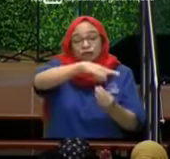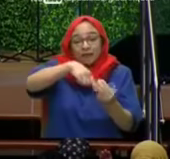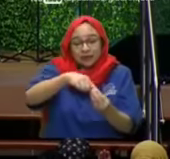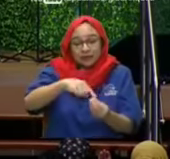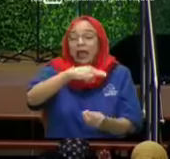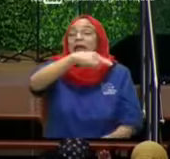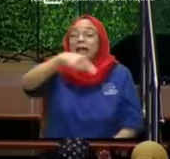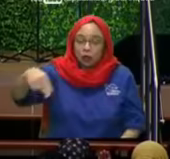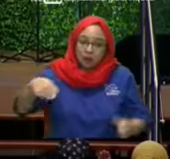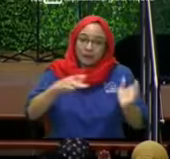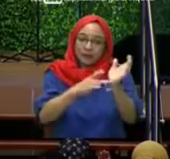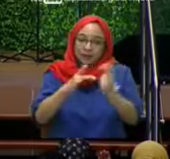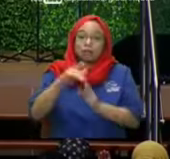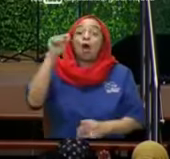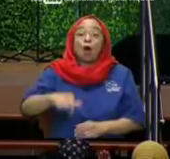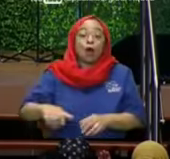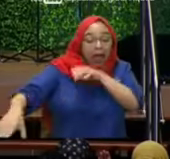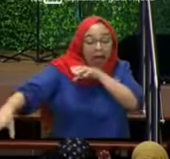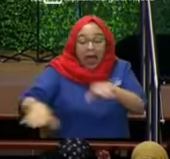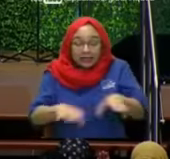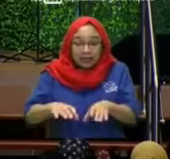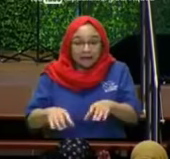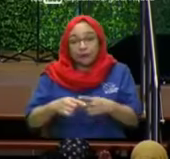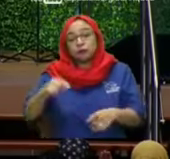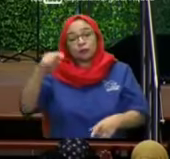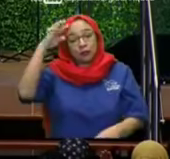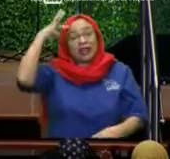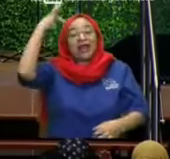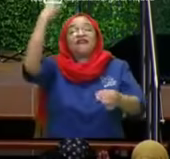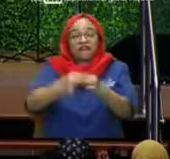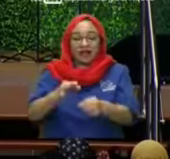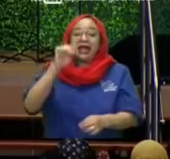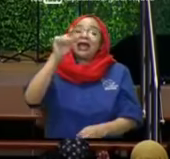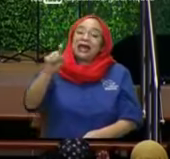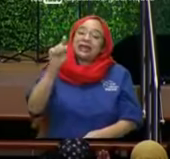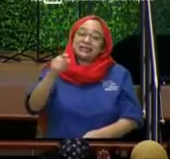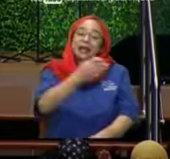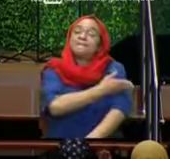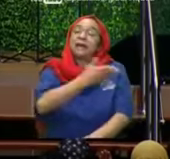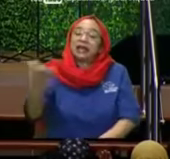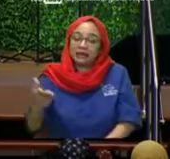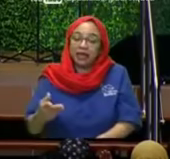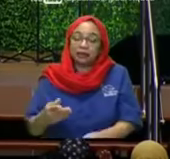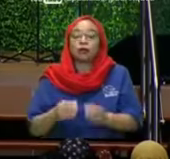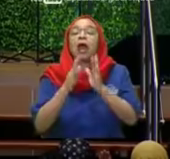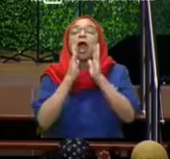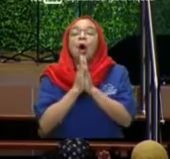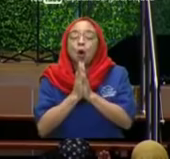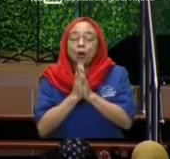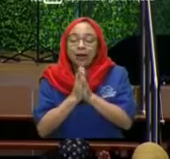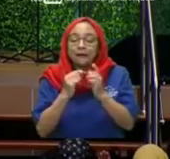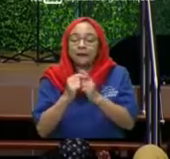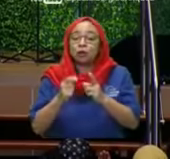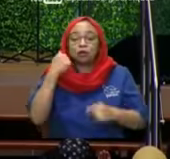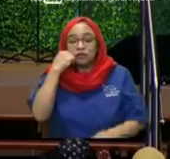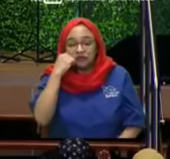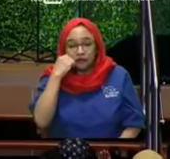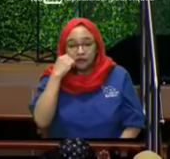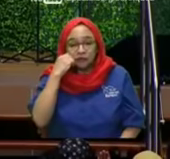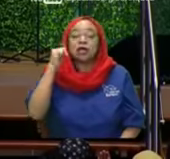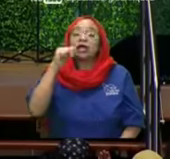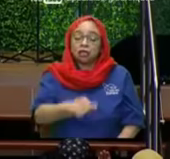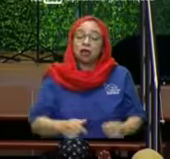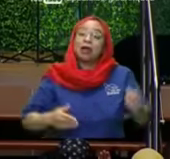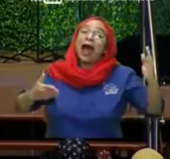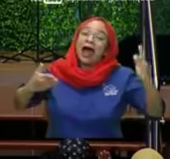Jesús, hoy activamos por la fe esa delegación apostólica de orar por los enfermos. Y hoy a través de